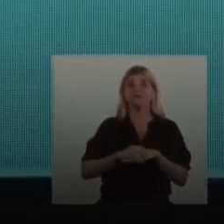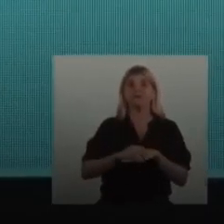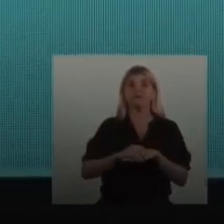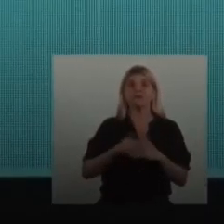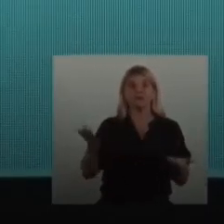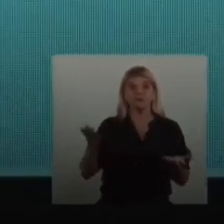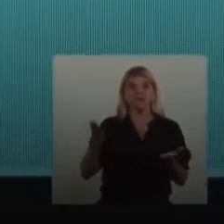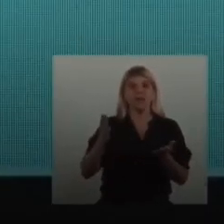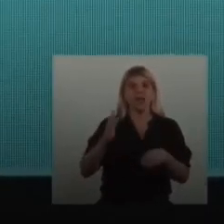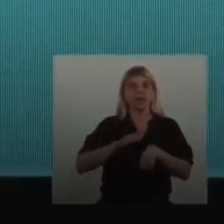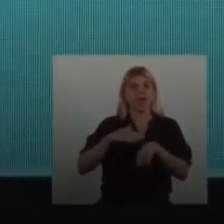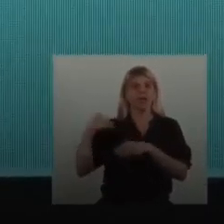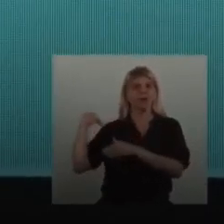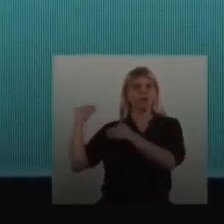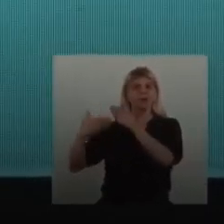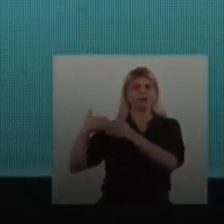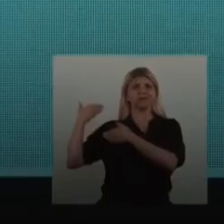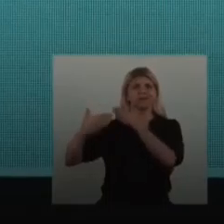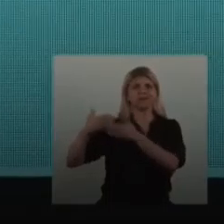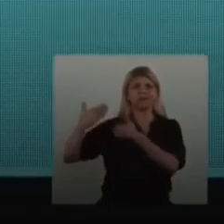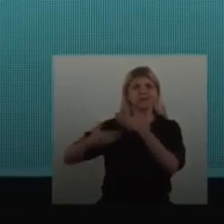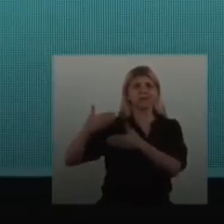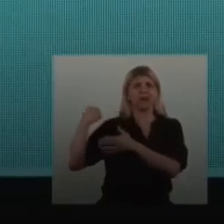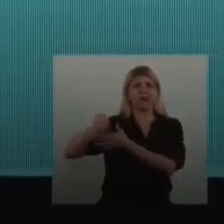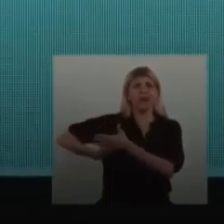de un tiempo de lucha. Durante muchos años